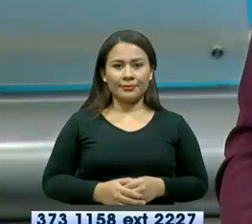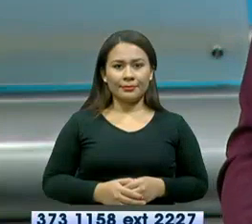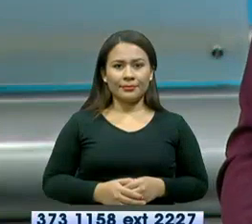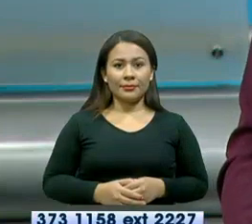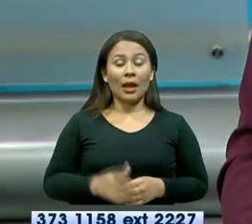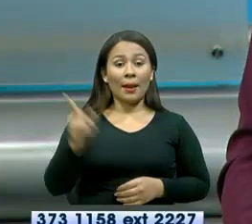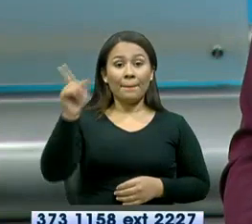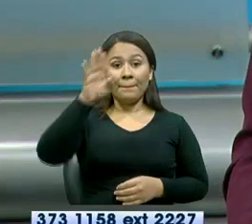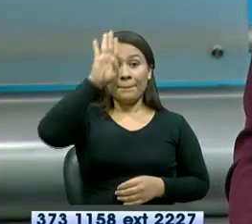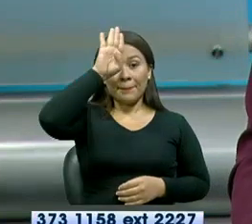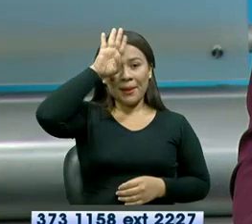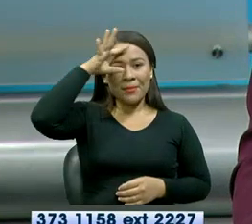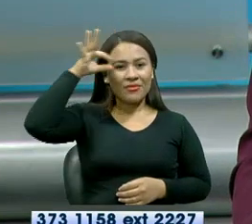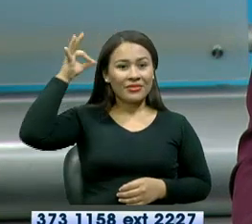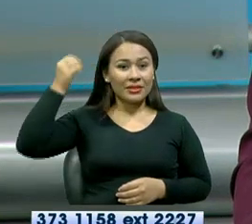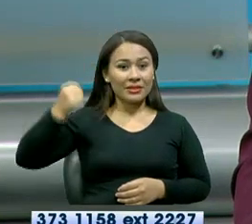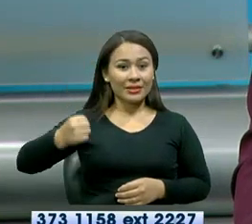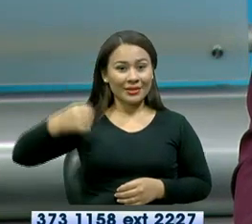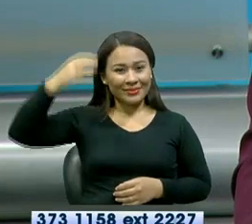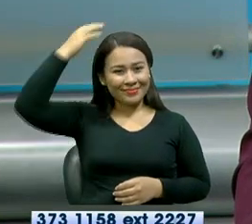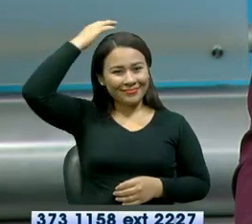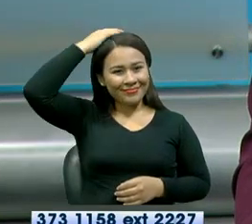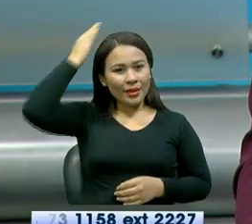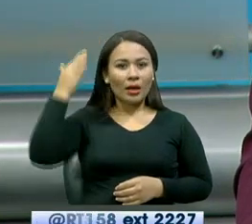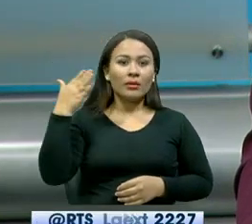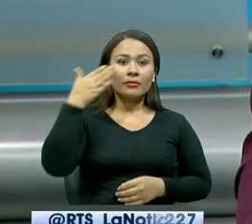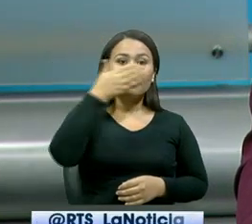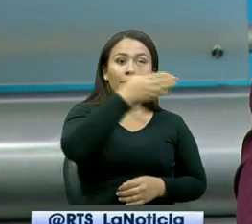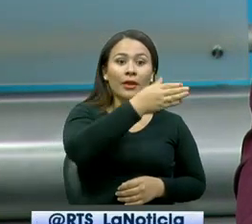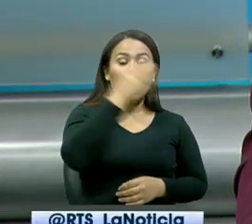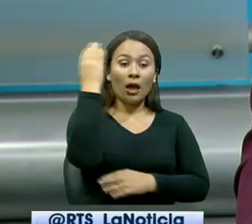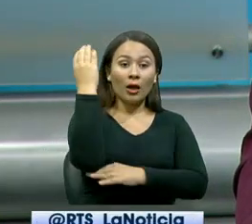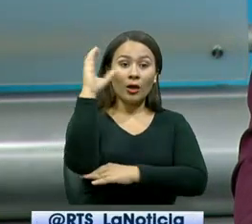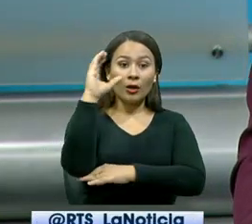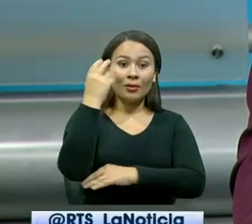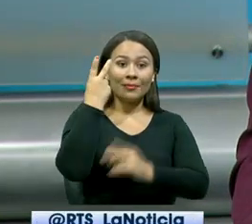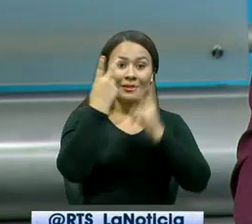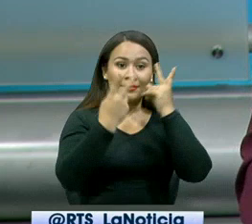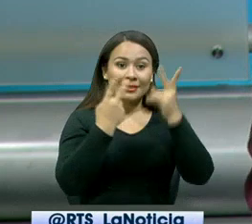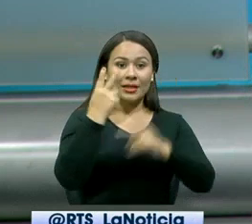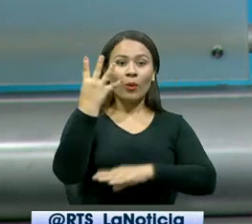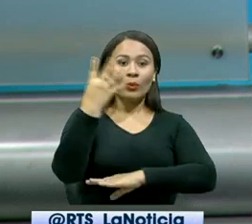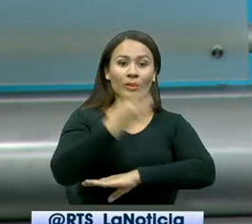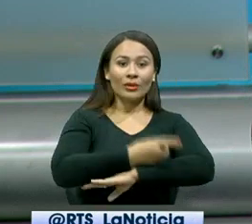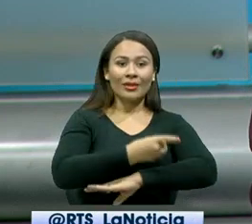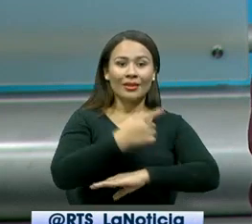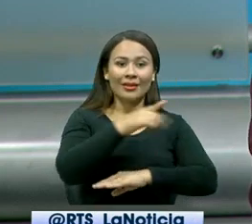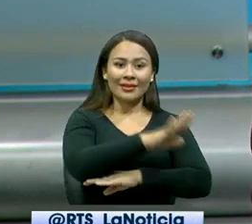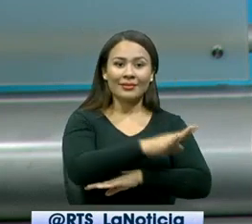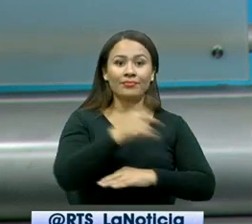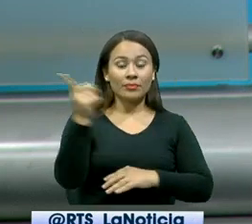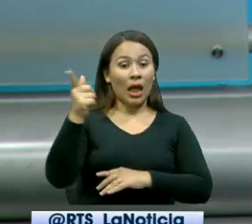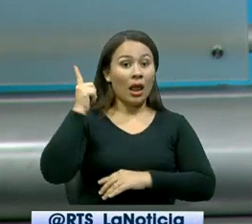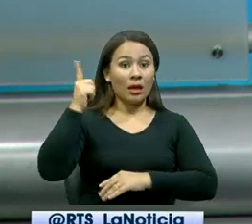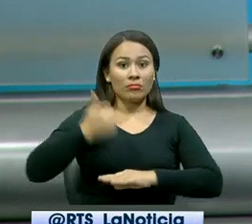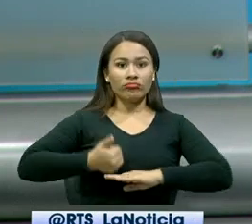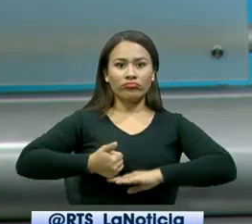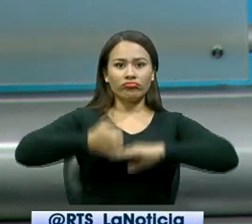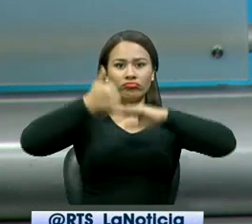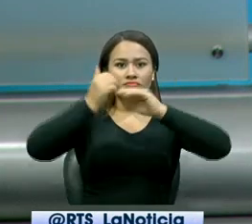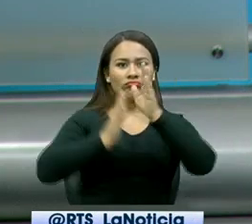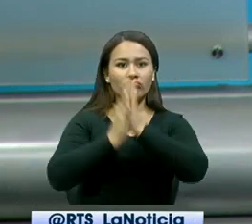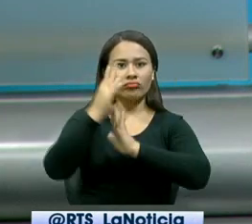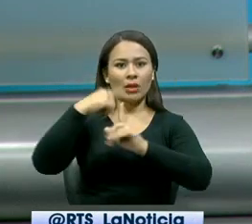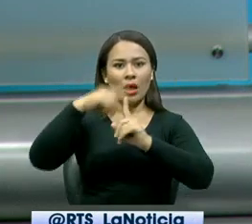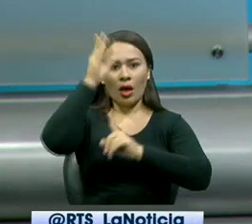El Papa Francisco llegó a Colombia para una visita oficial de 4 días. El líder máximo de la Iglesia Católica fue recibido en Bogotá por